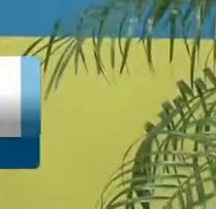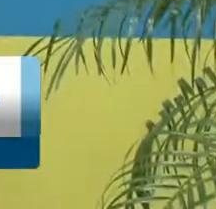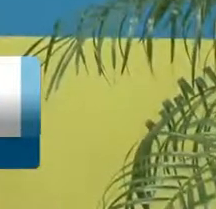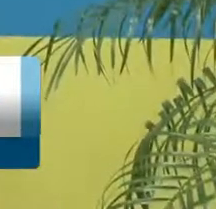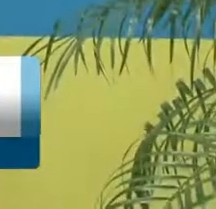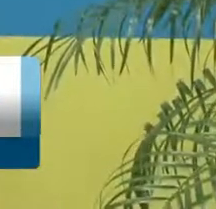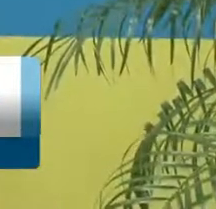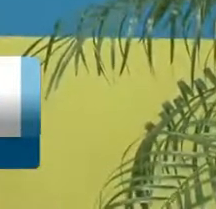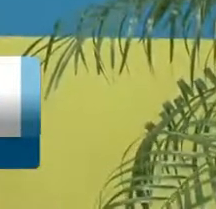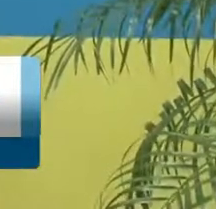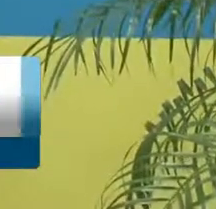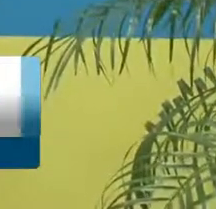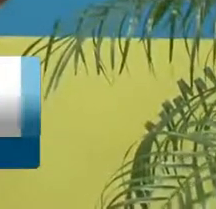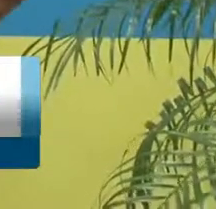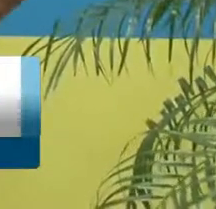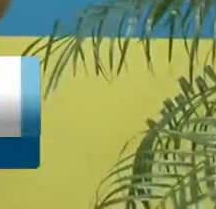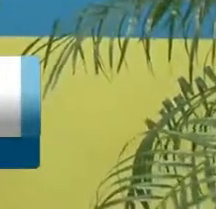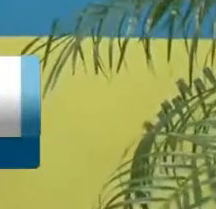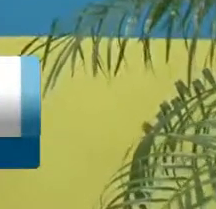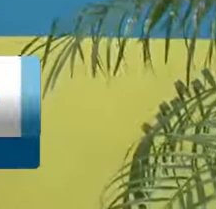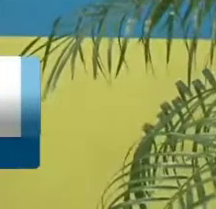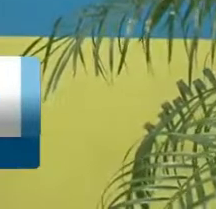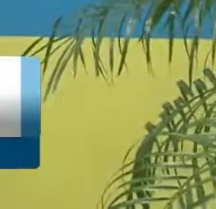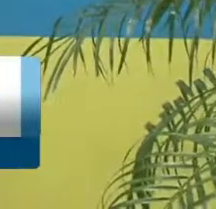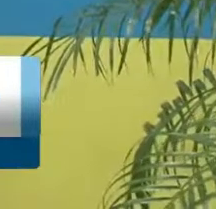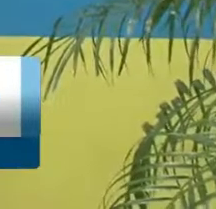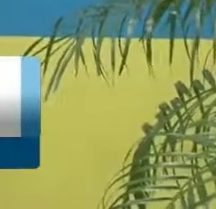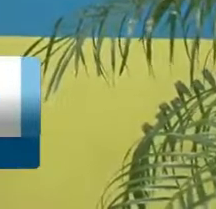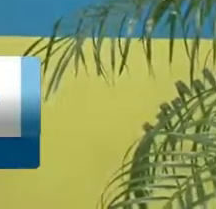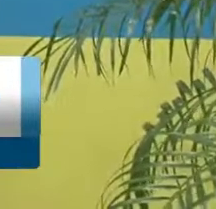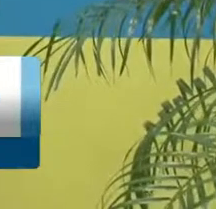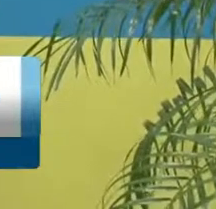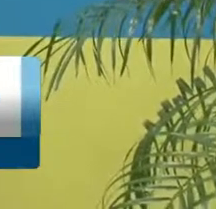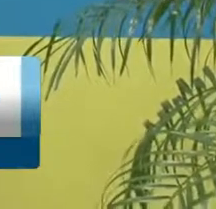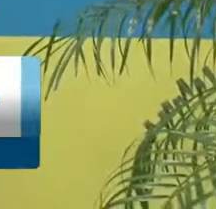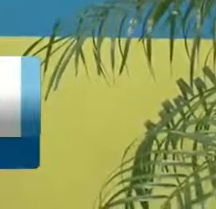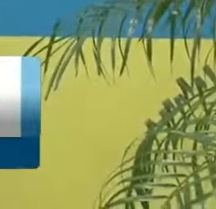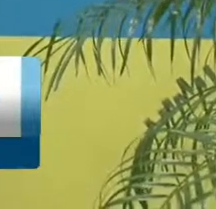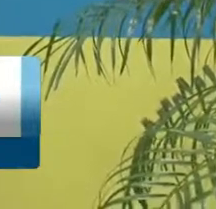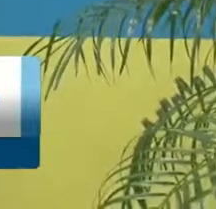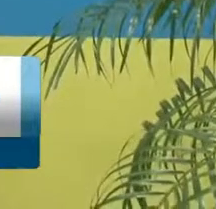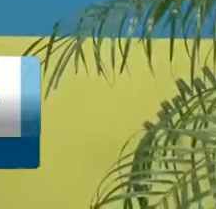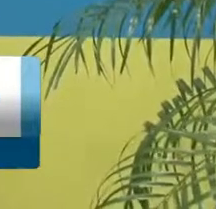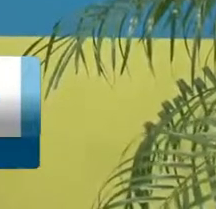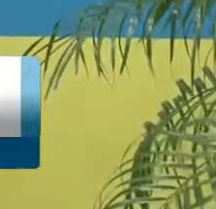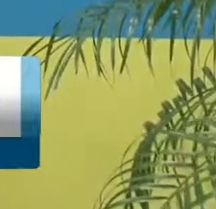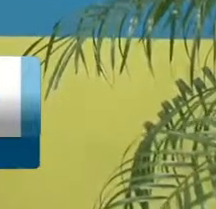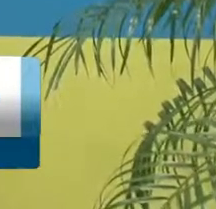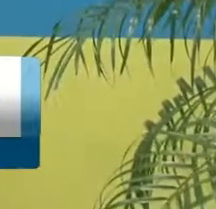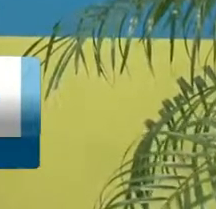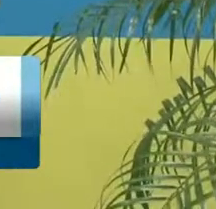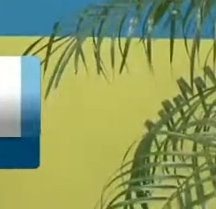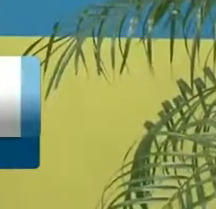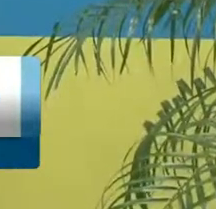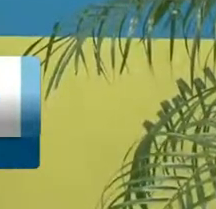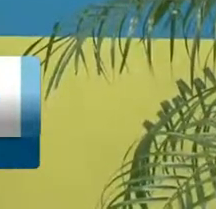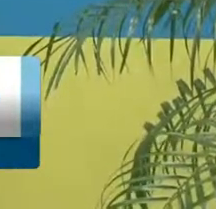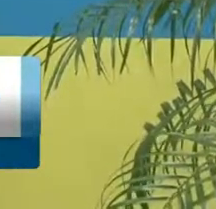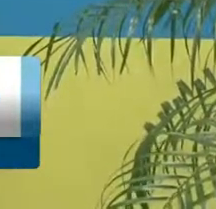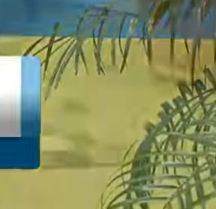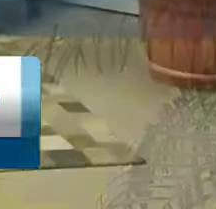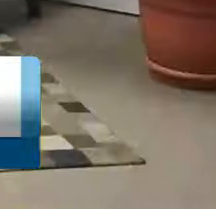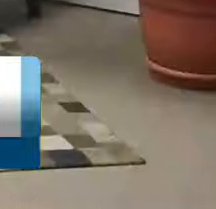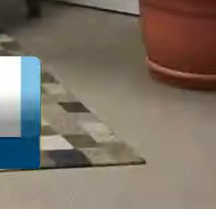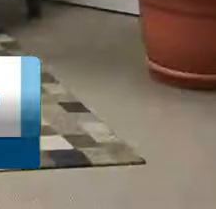que la cumpliste, entonces viene todo a un equilibrio y una armonía en todo, en tu ser y en tu vida